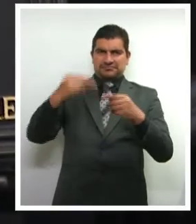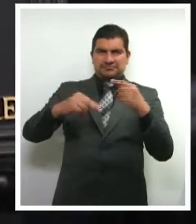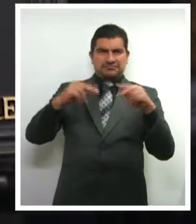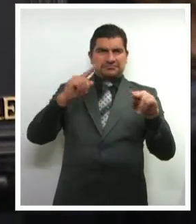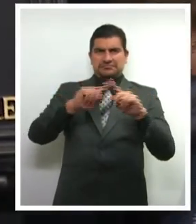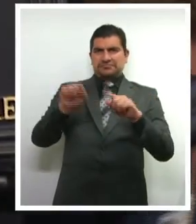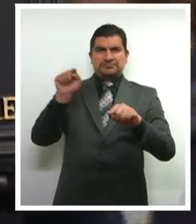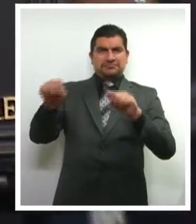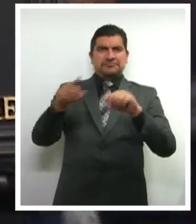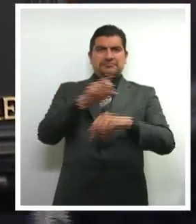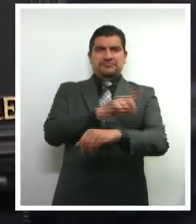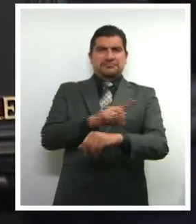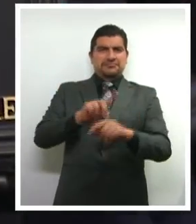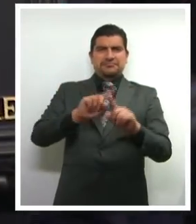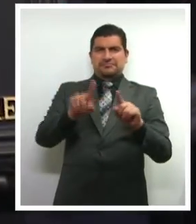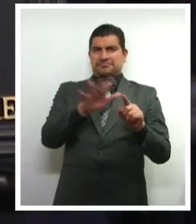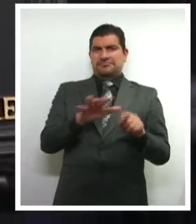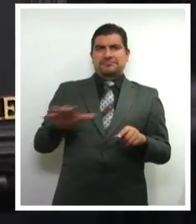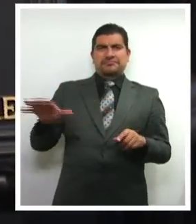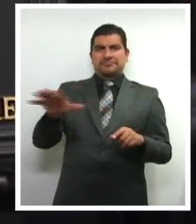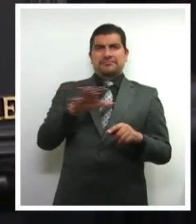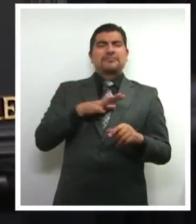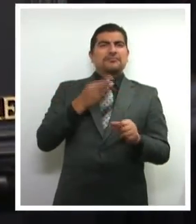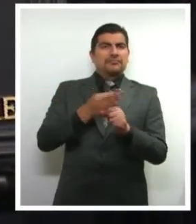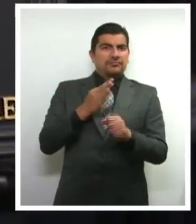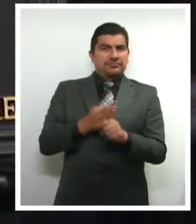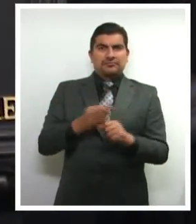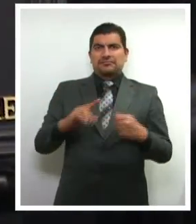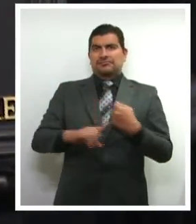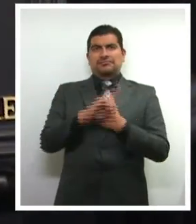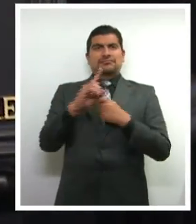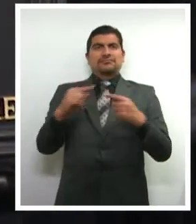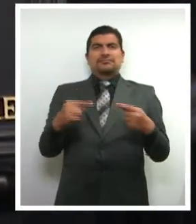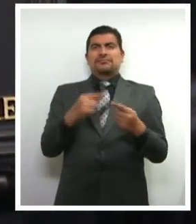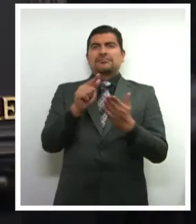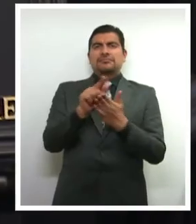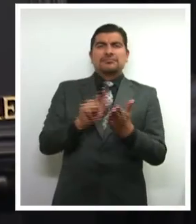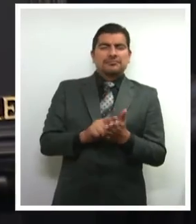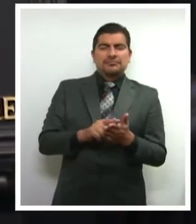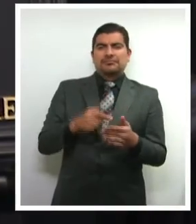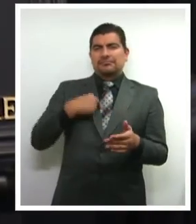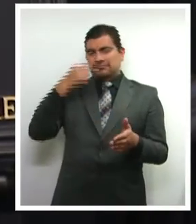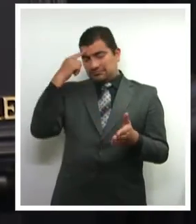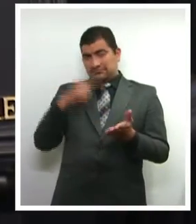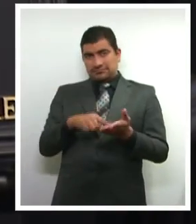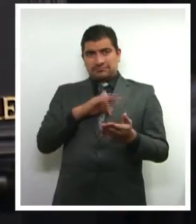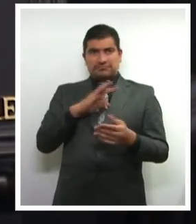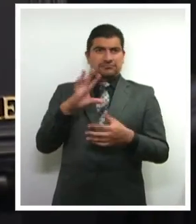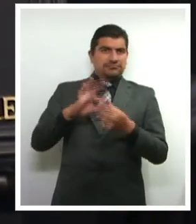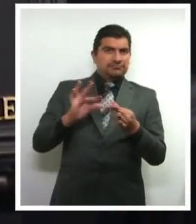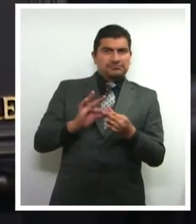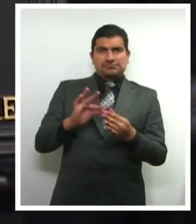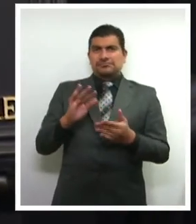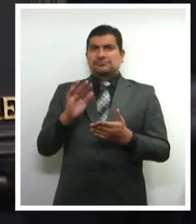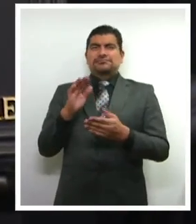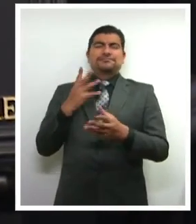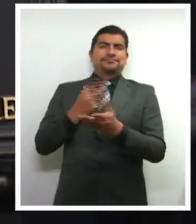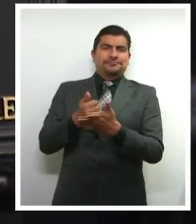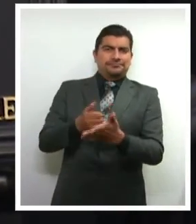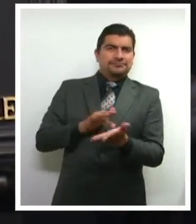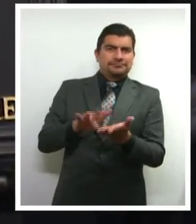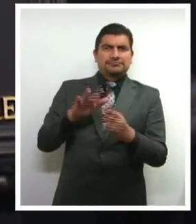diferentes delegaciones. Y lo que tenemos ahorita es un problema legal que creo yo que se puede resolver desde